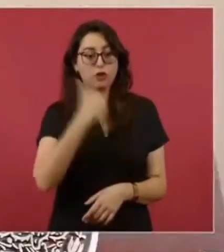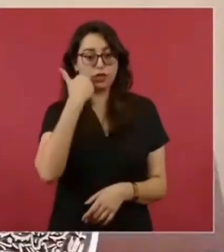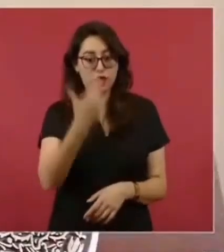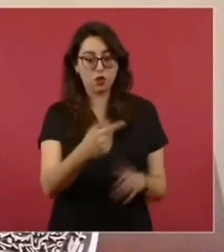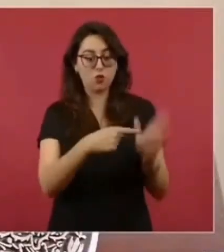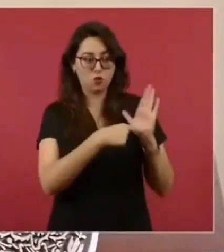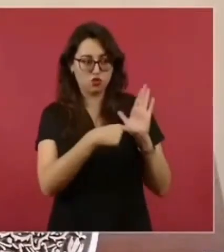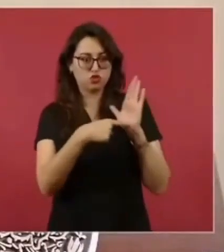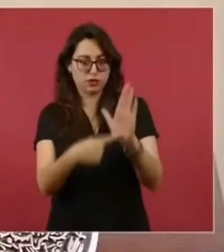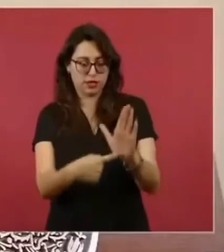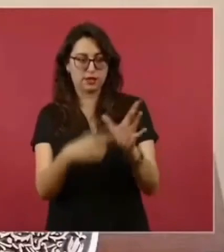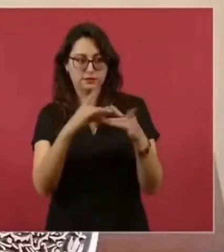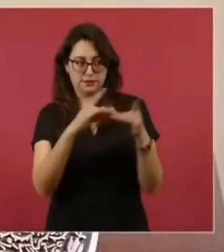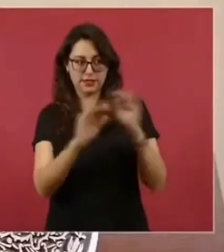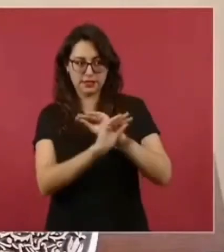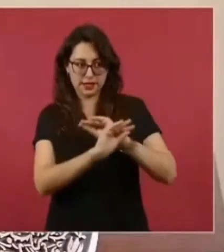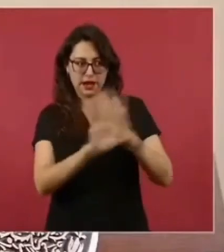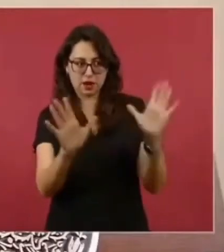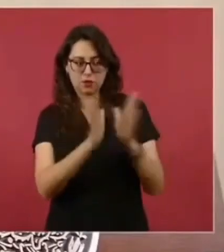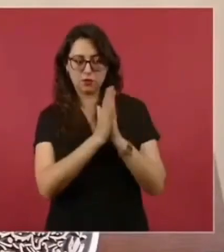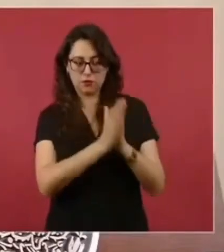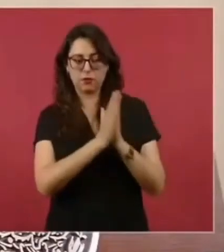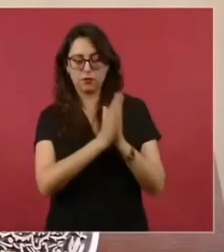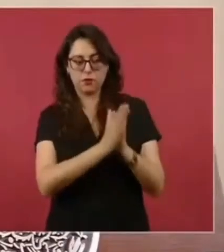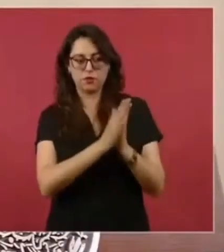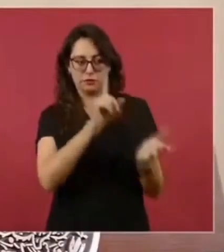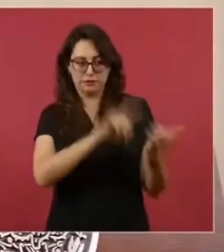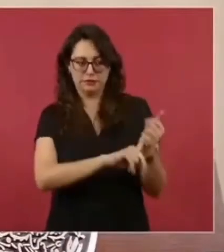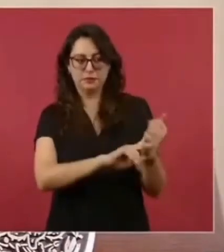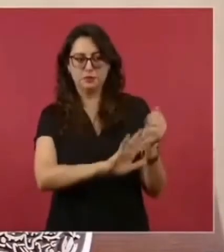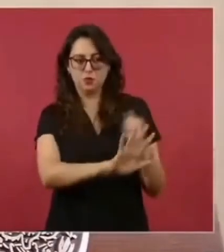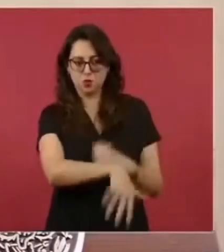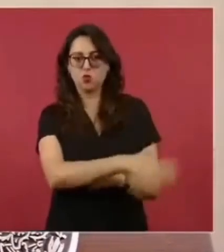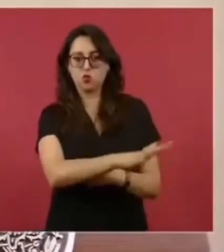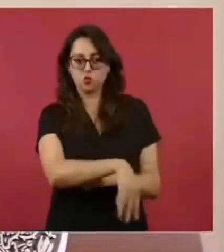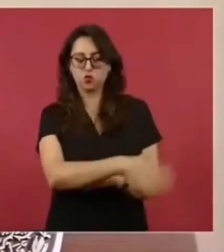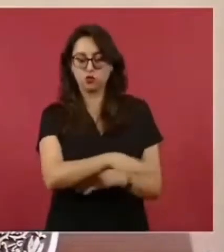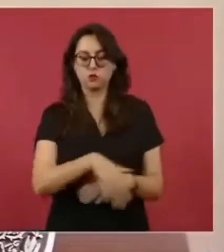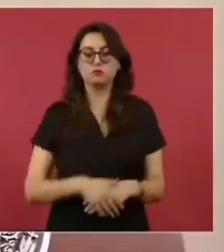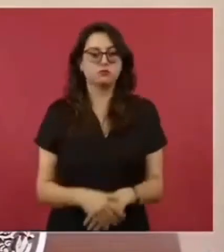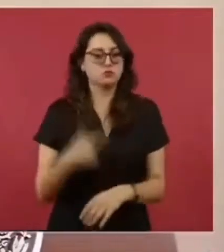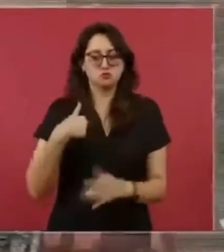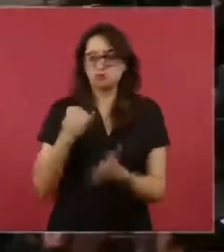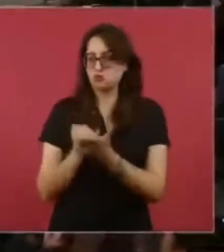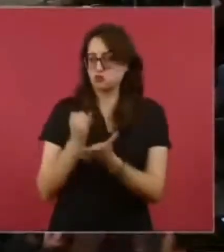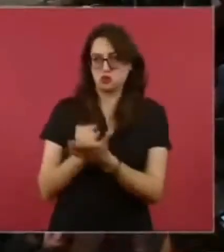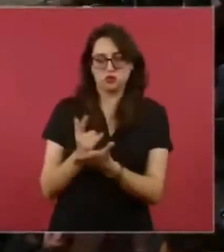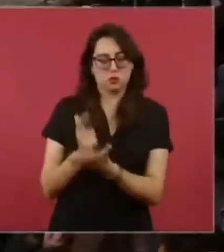conferencia se aclara. Pero sí pagamos y